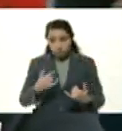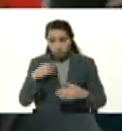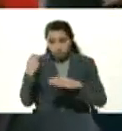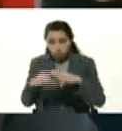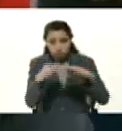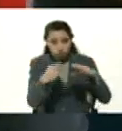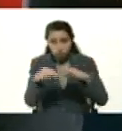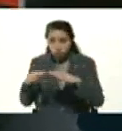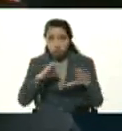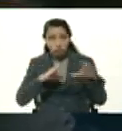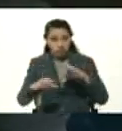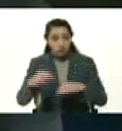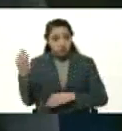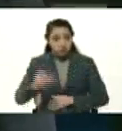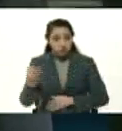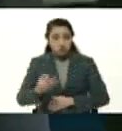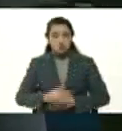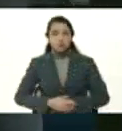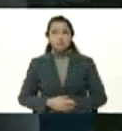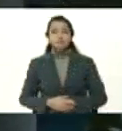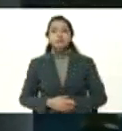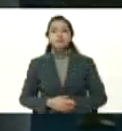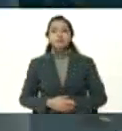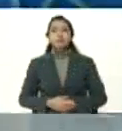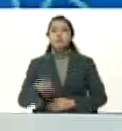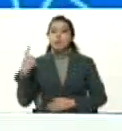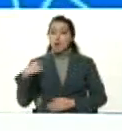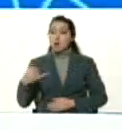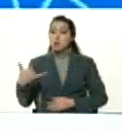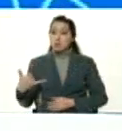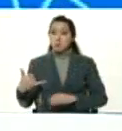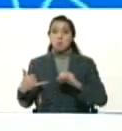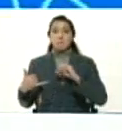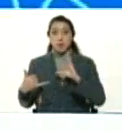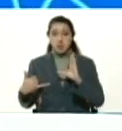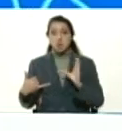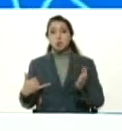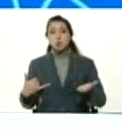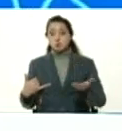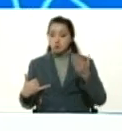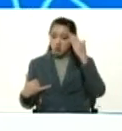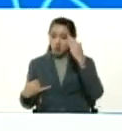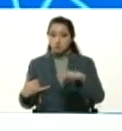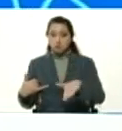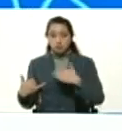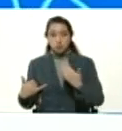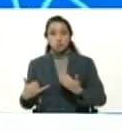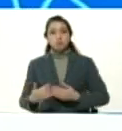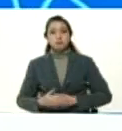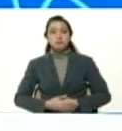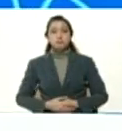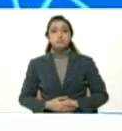estar comunicados en tiempo real. Tener los teléfonos prendidos las